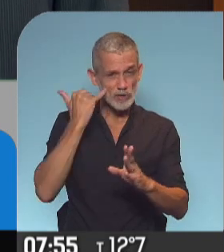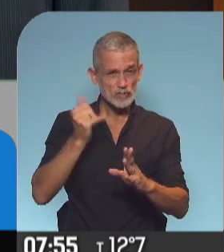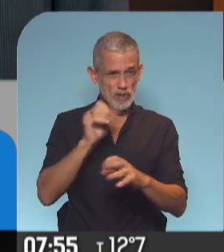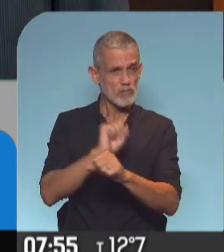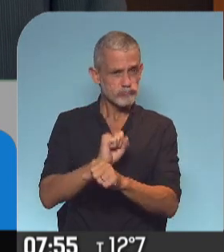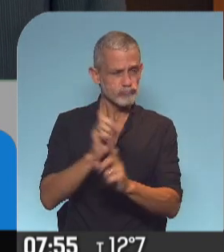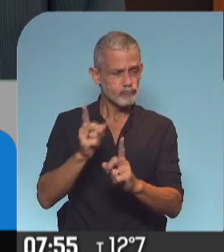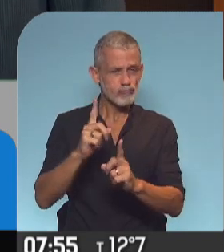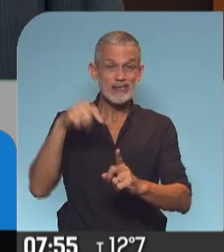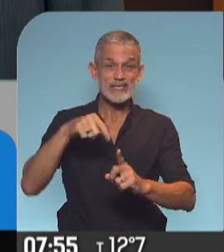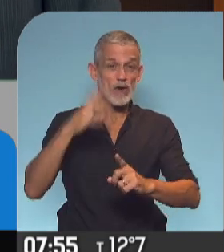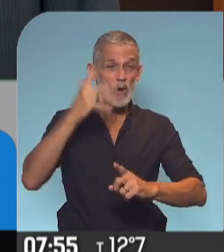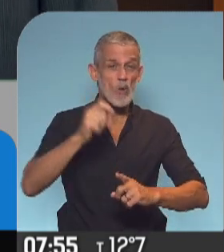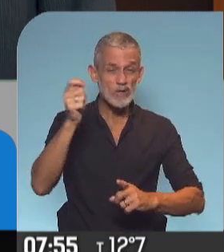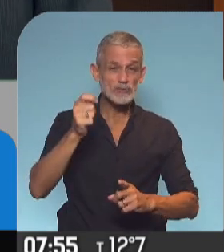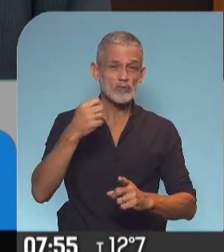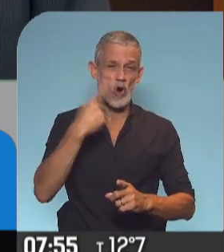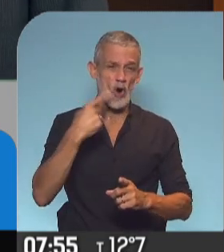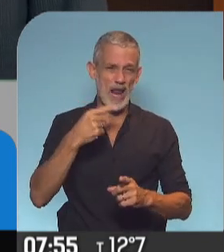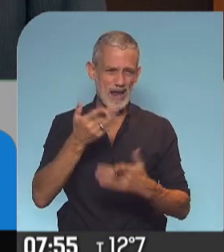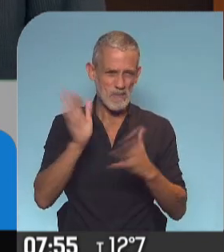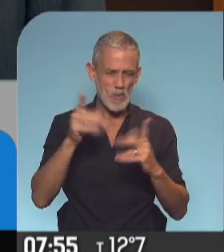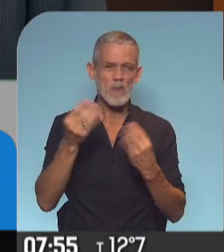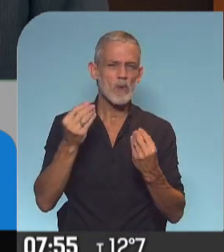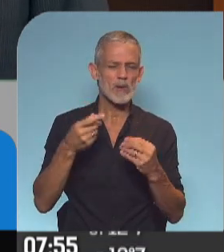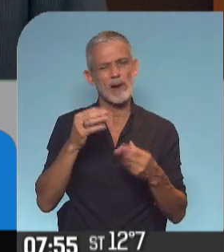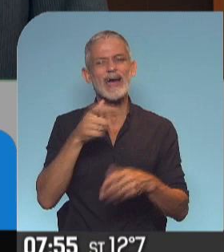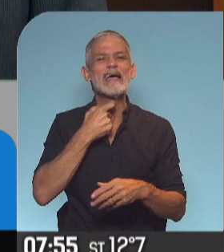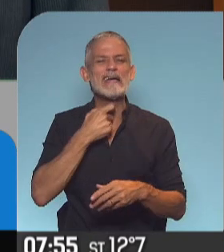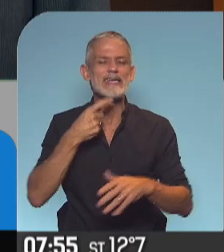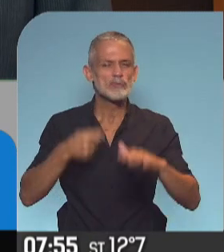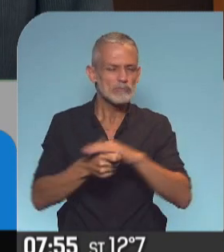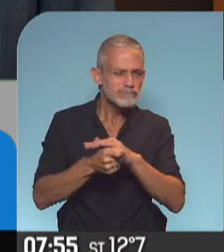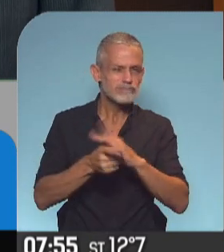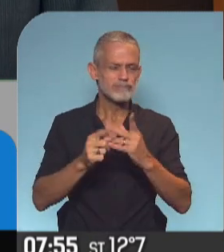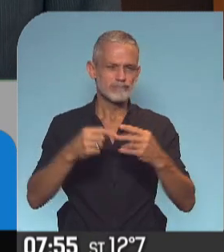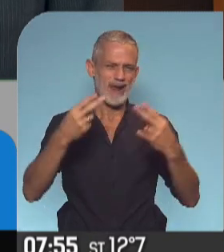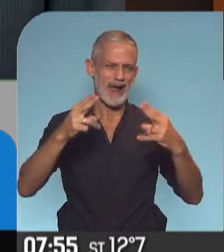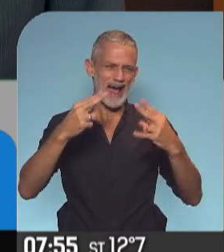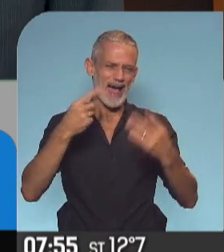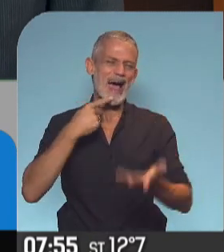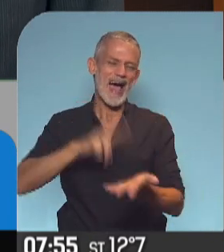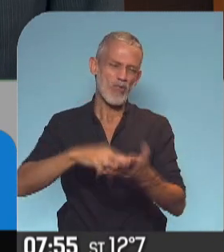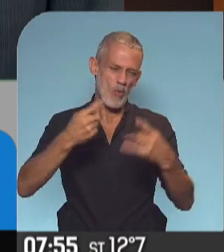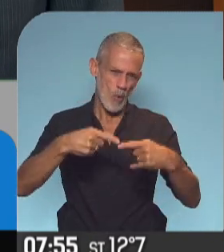momentos afronta un juicio oral y público por intento de extorsión a un agente aduanero llamado de abril traficante